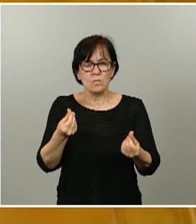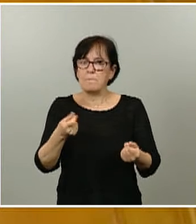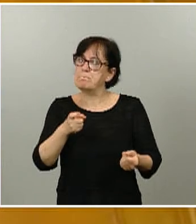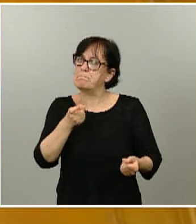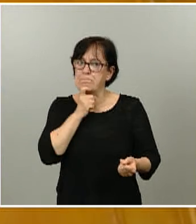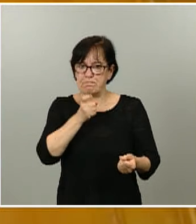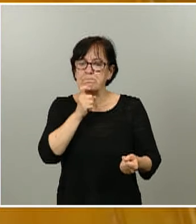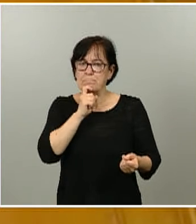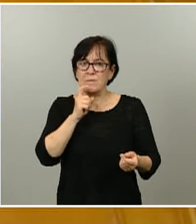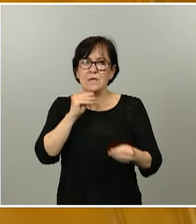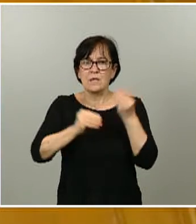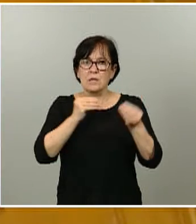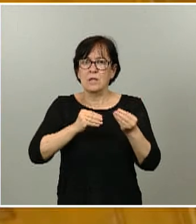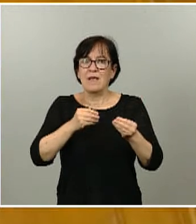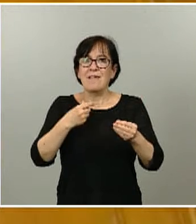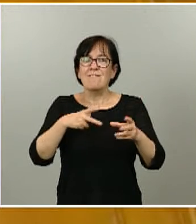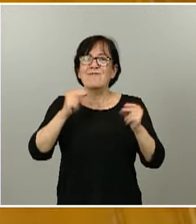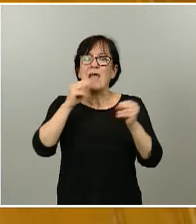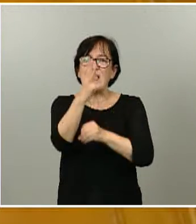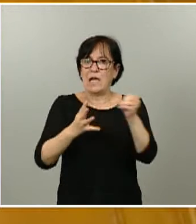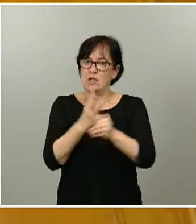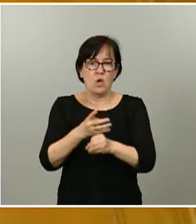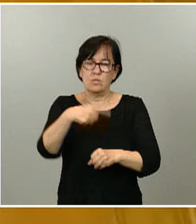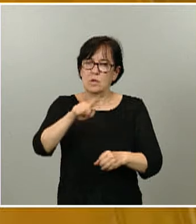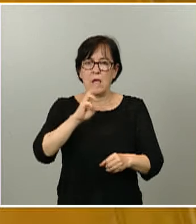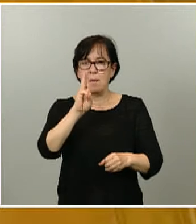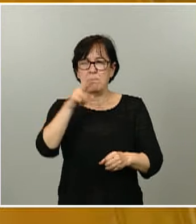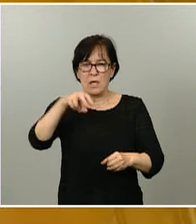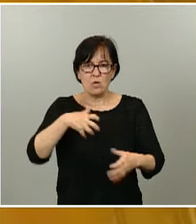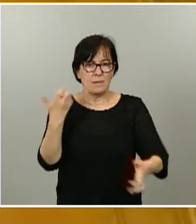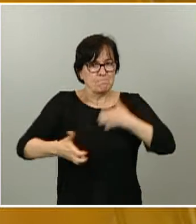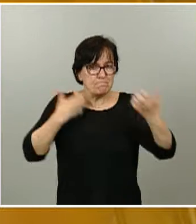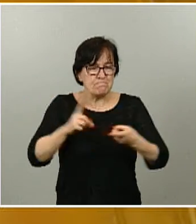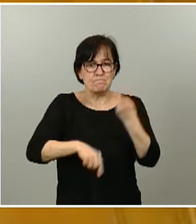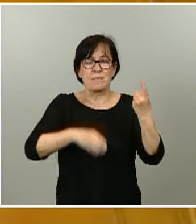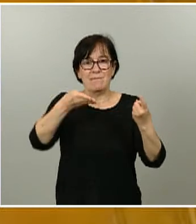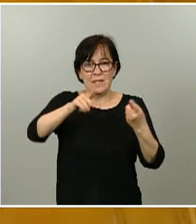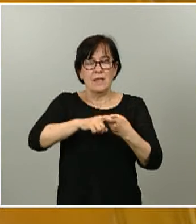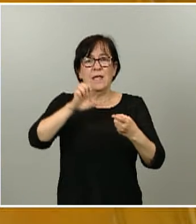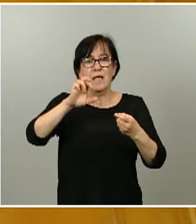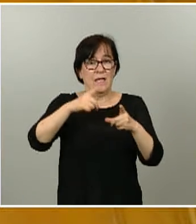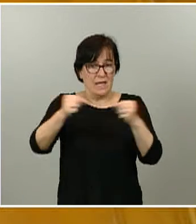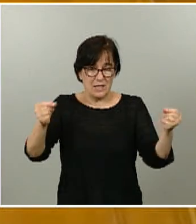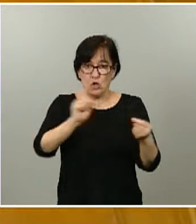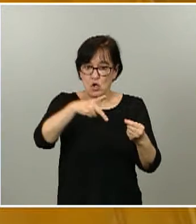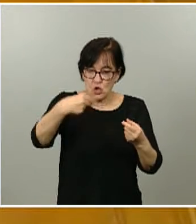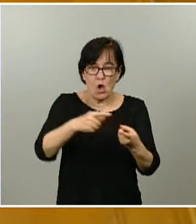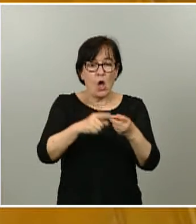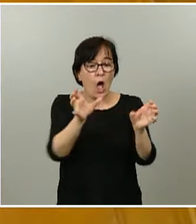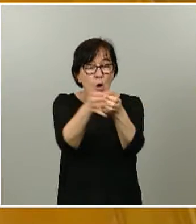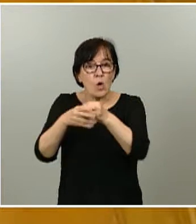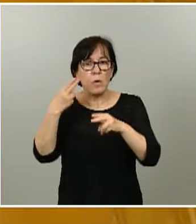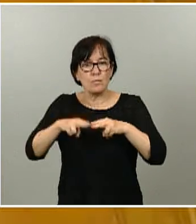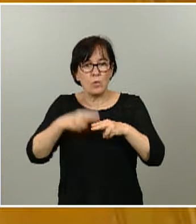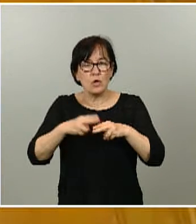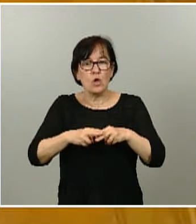complete la legislatura. Tienen al PNV disgustado por el pacto con Bildu, tienen a ERC en el no, tienen incluso a formaciones políticas como Compromís, que